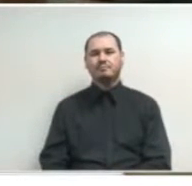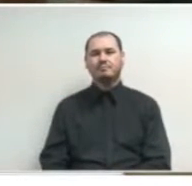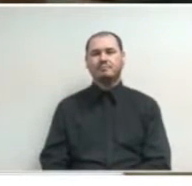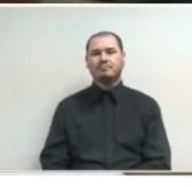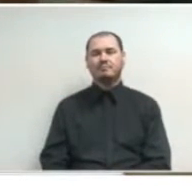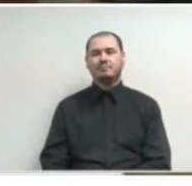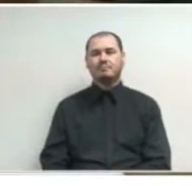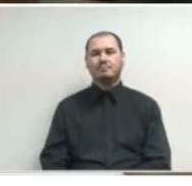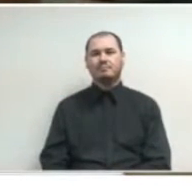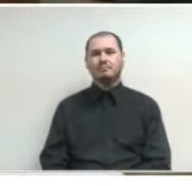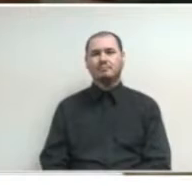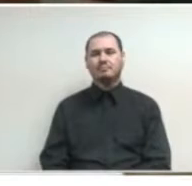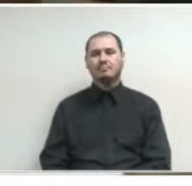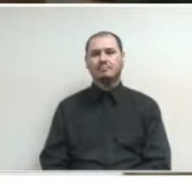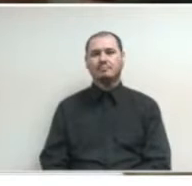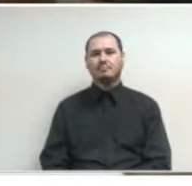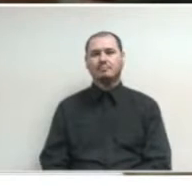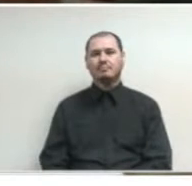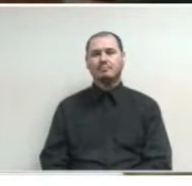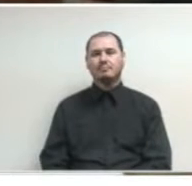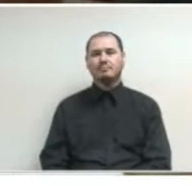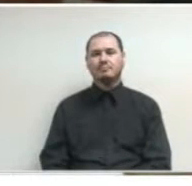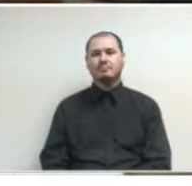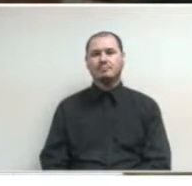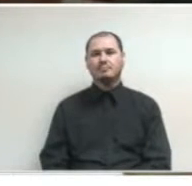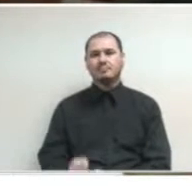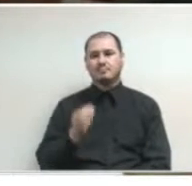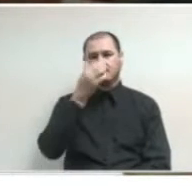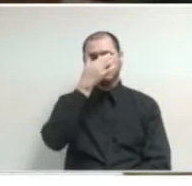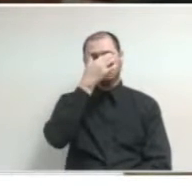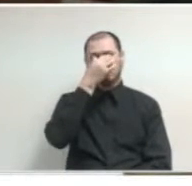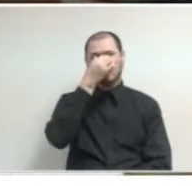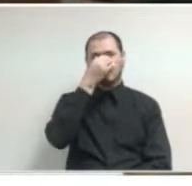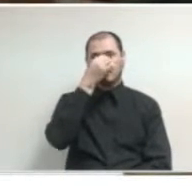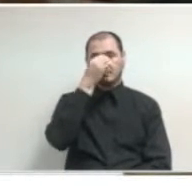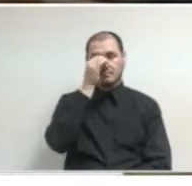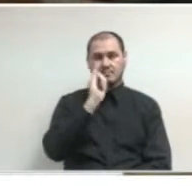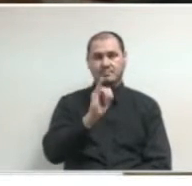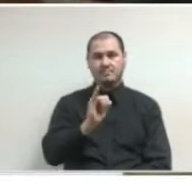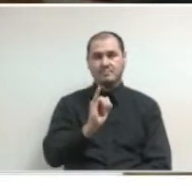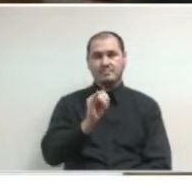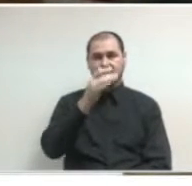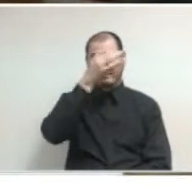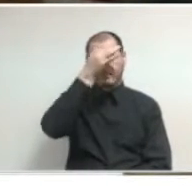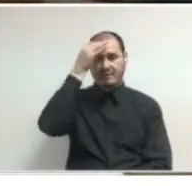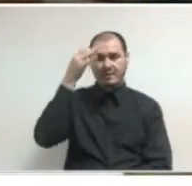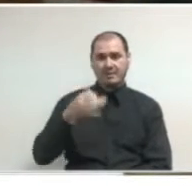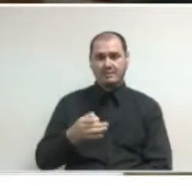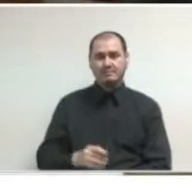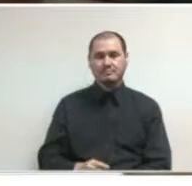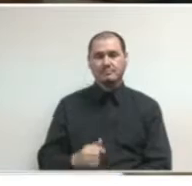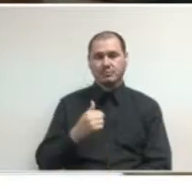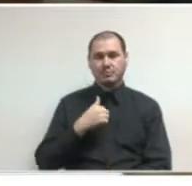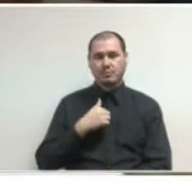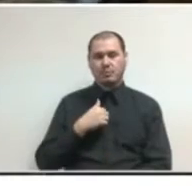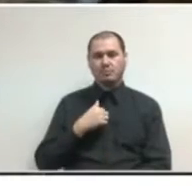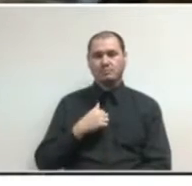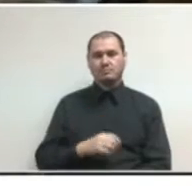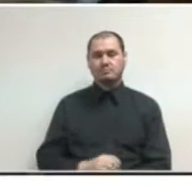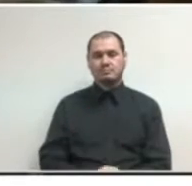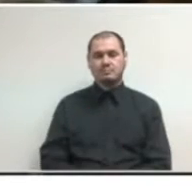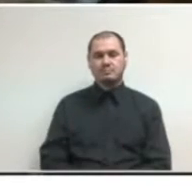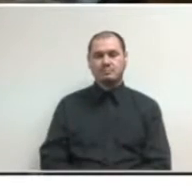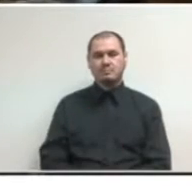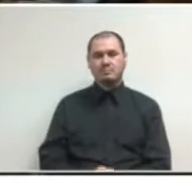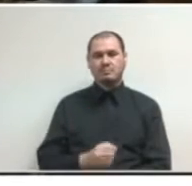Va a depender mucho apita, doctor. En verdad, Garay. En su momento formularé